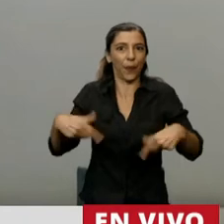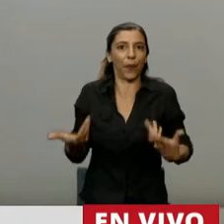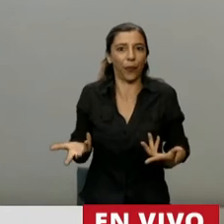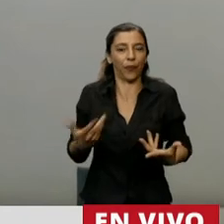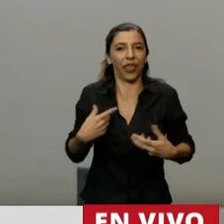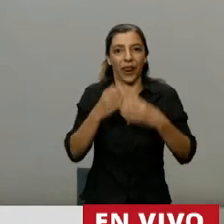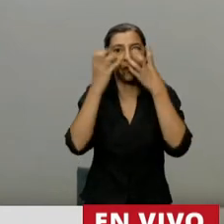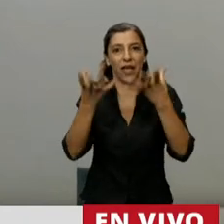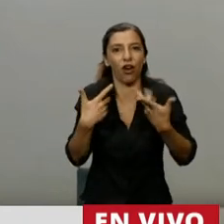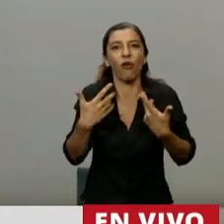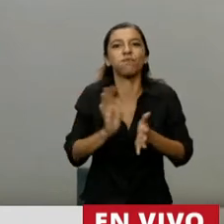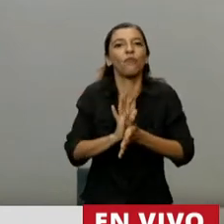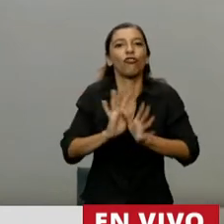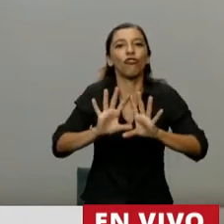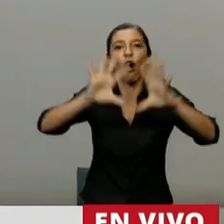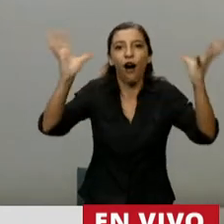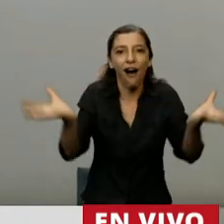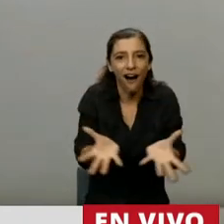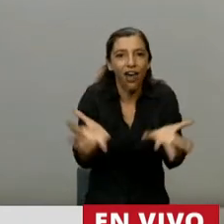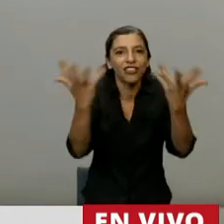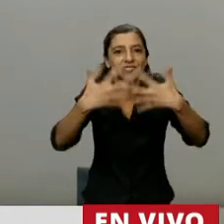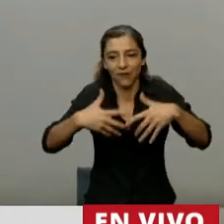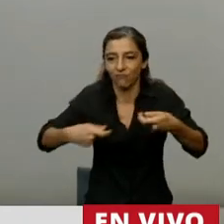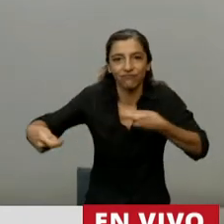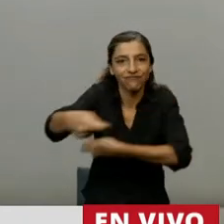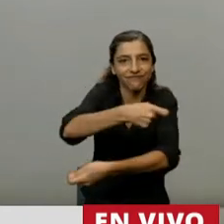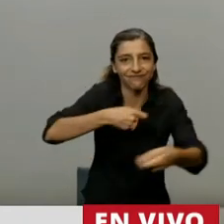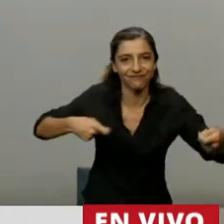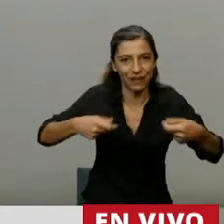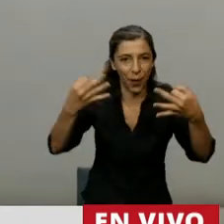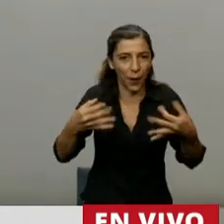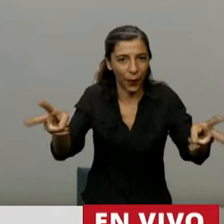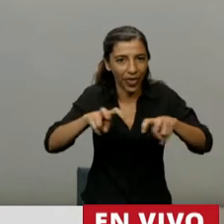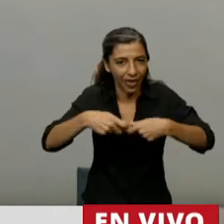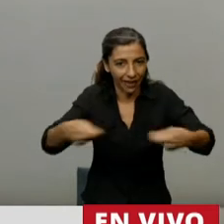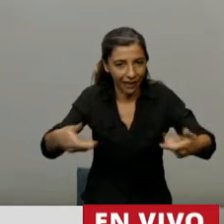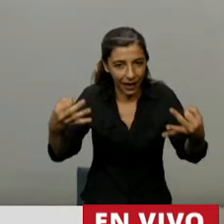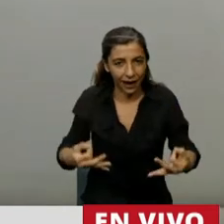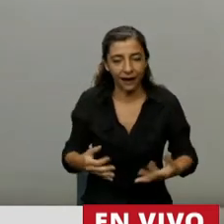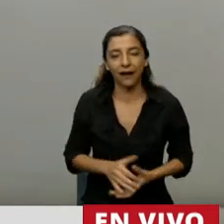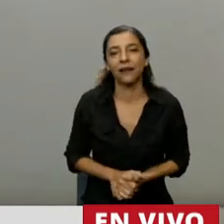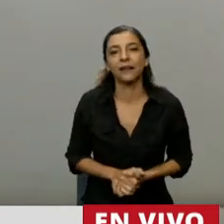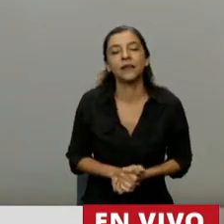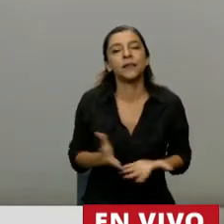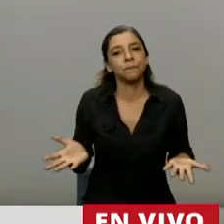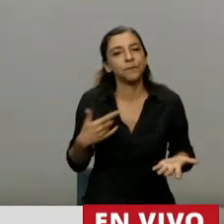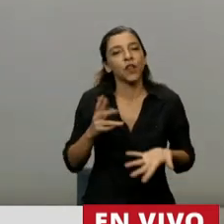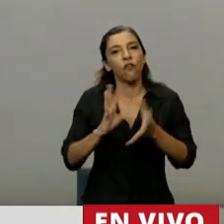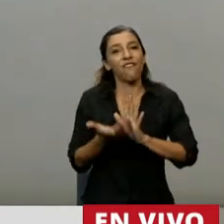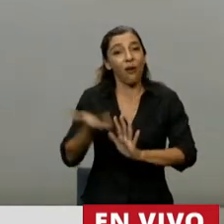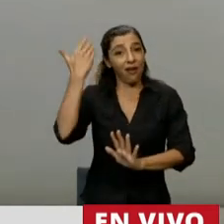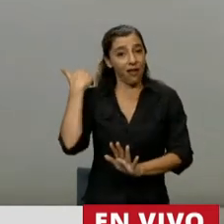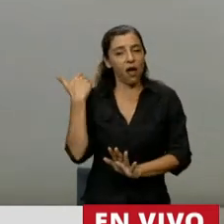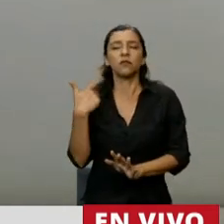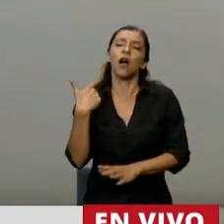todo el sistema. Miren, en el sistema anterior ya han hablado hasta